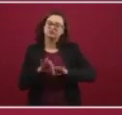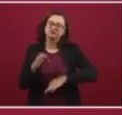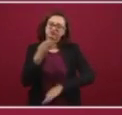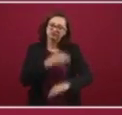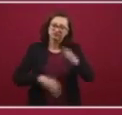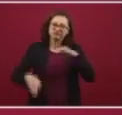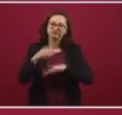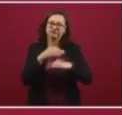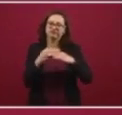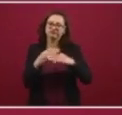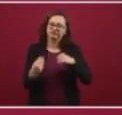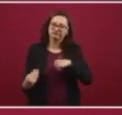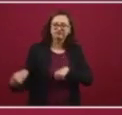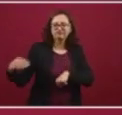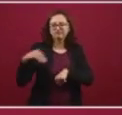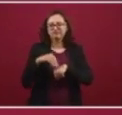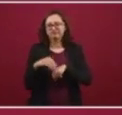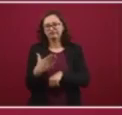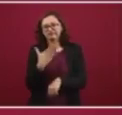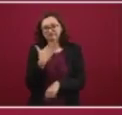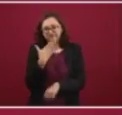para darle felicidad